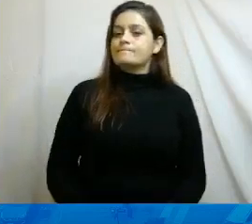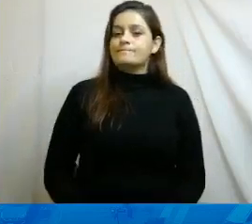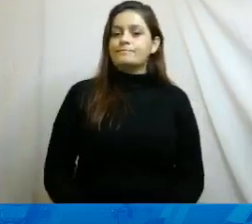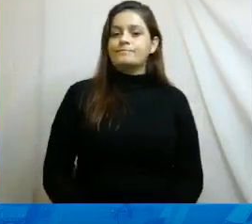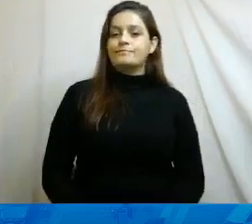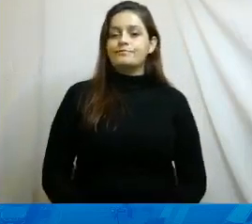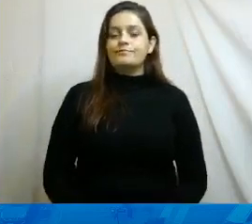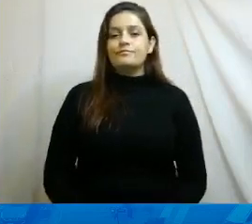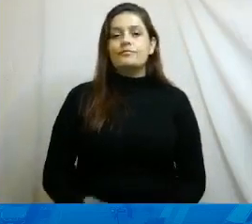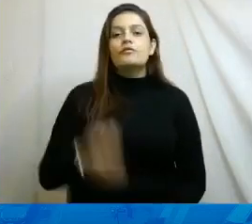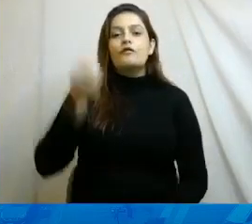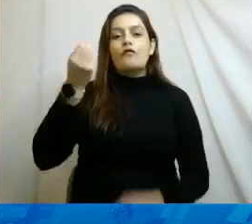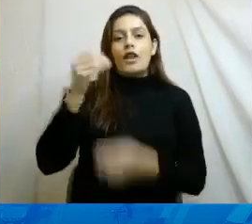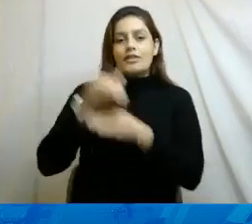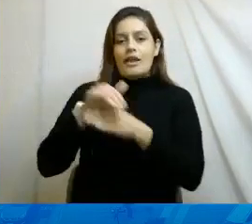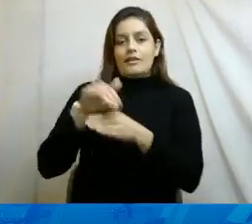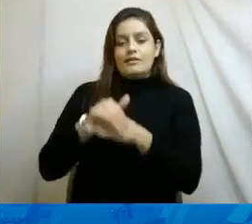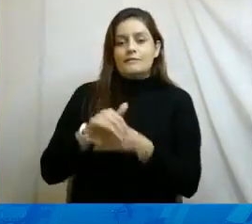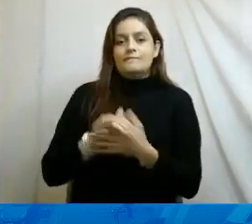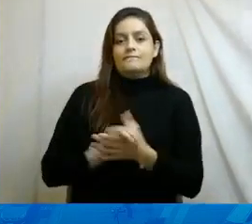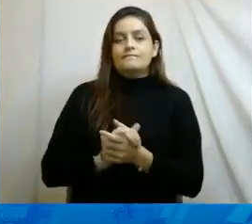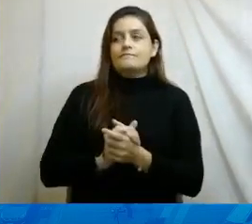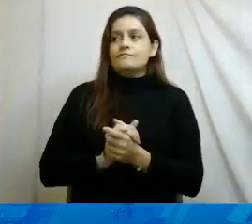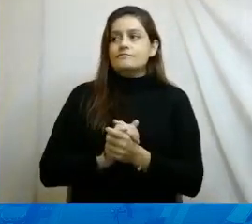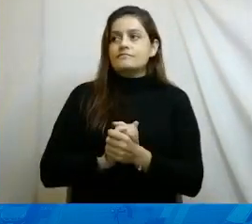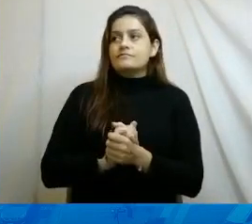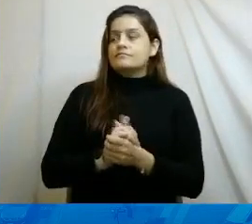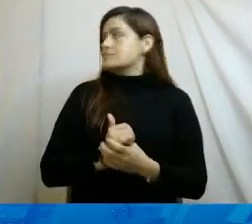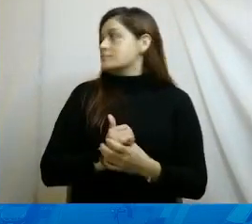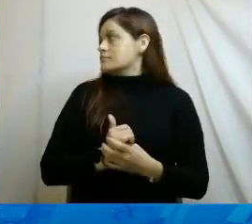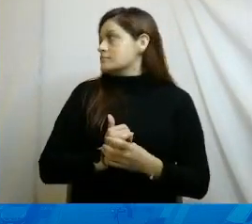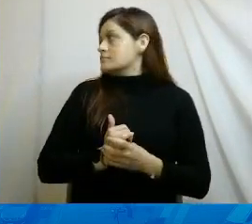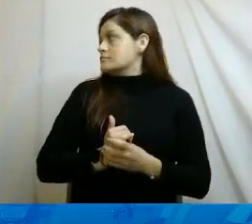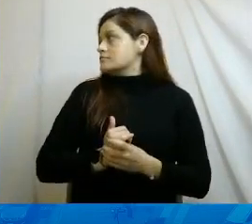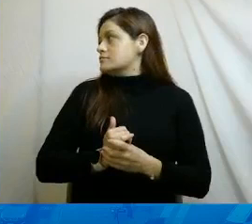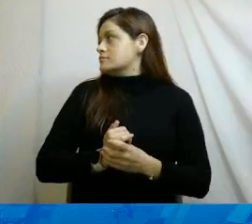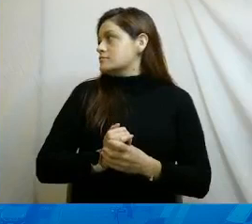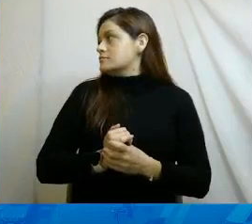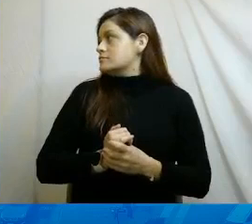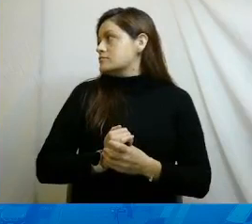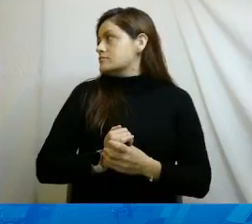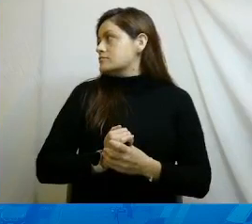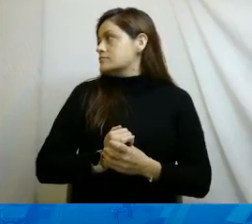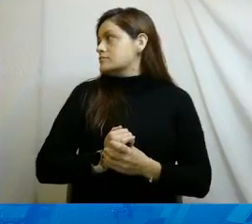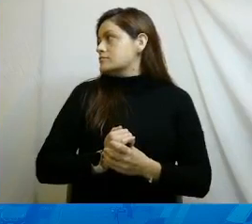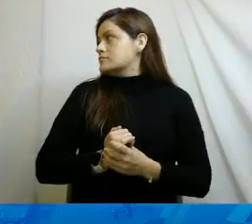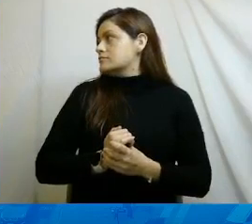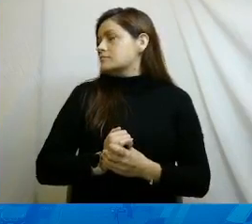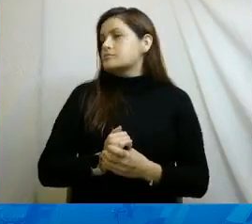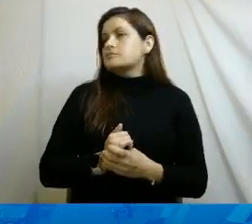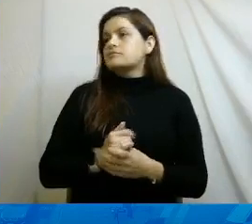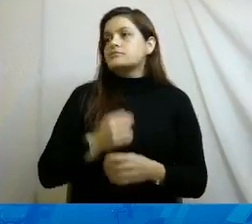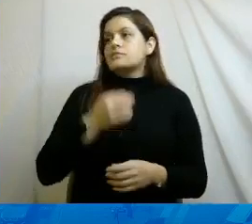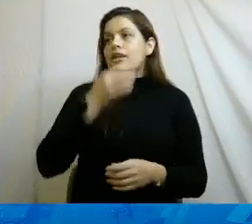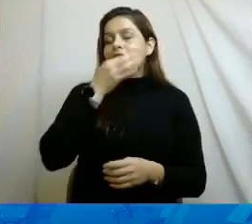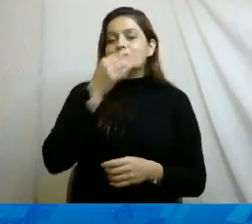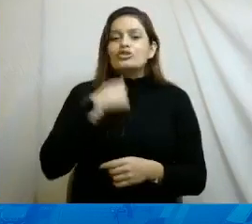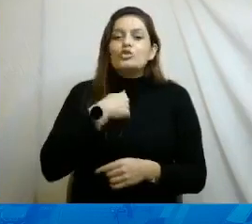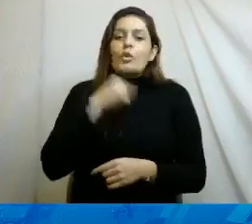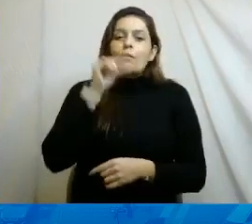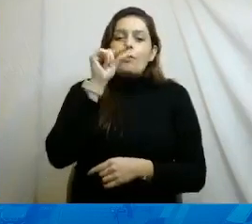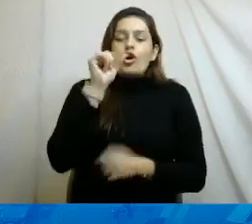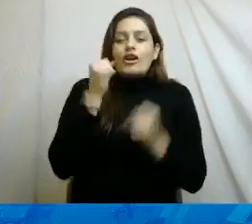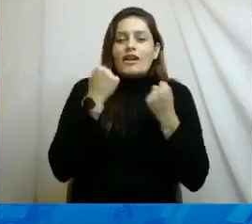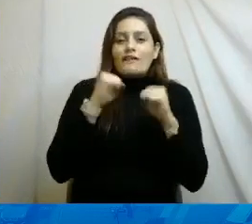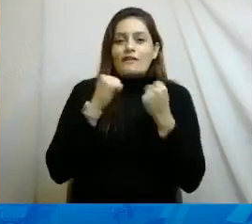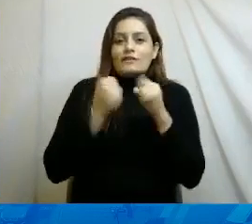Vecina, buenas tardes. Buenas tardes, señora alcaldesa, señores concejales. Estoy un poco nerviosa, primera